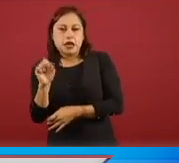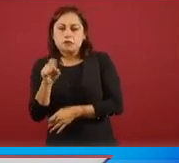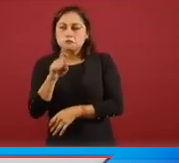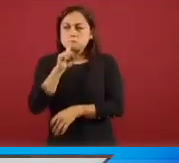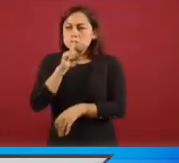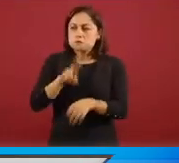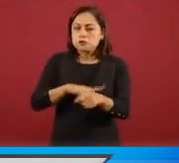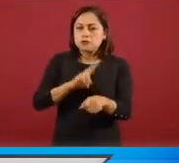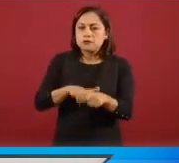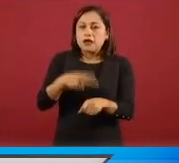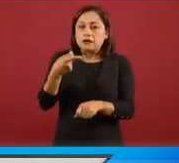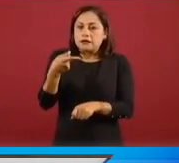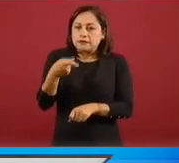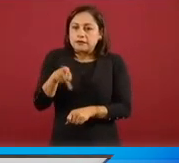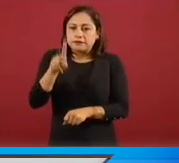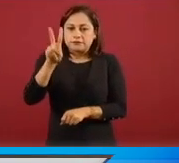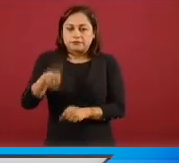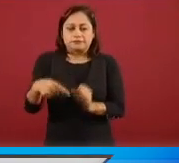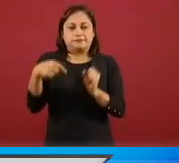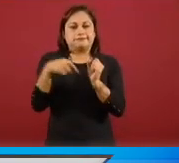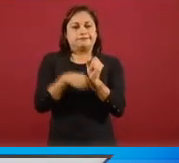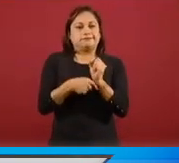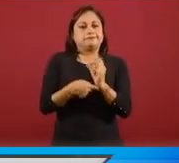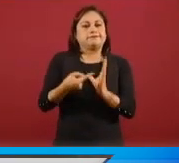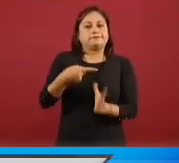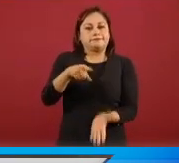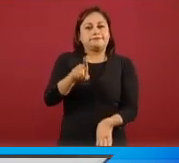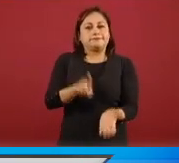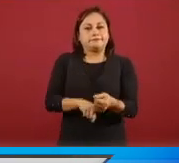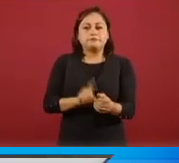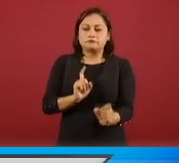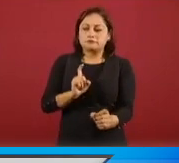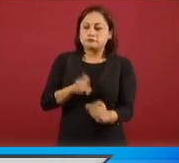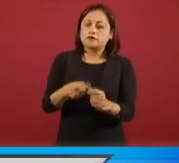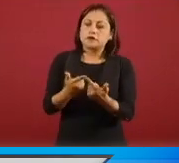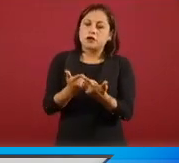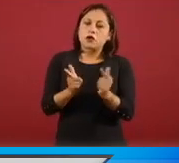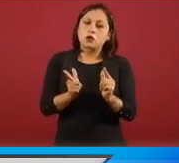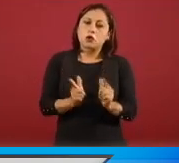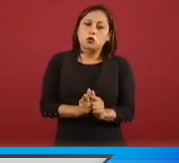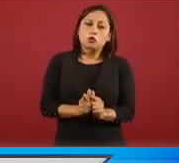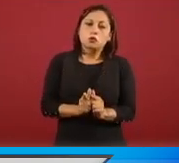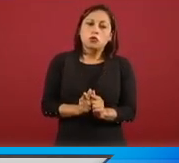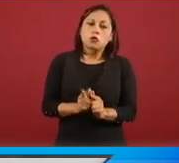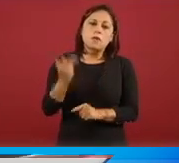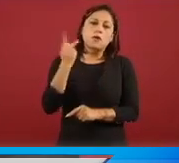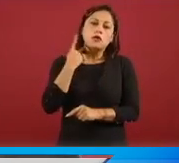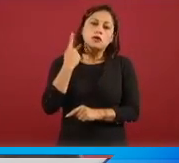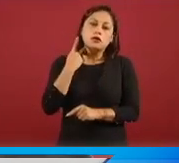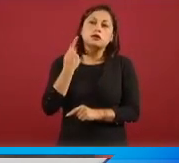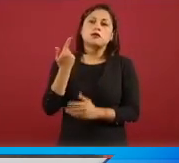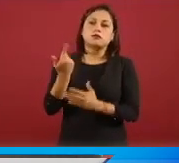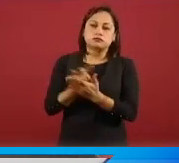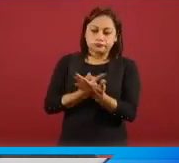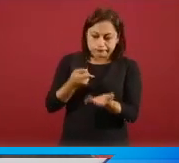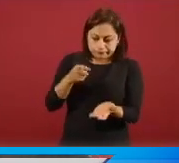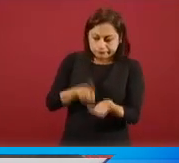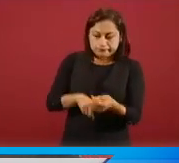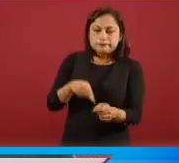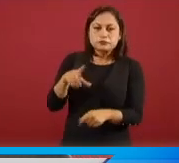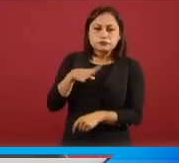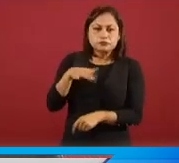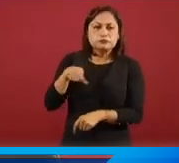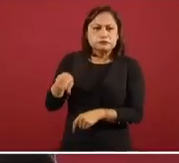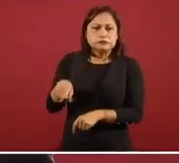feliz por el entusiasmo y la alegría de la gente y añade que a los conservadores no les va a ser posible revertir los cambios que se han realizado en beneficio